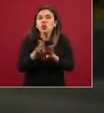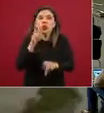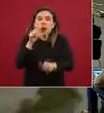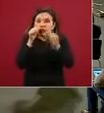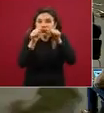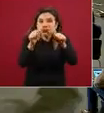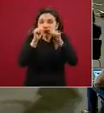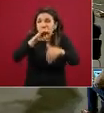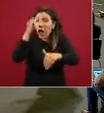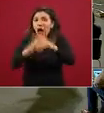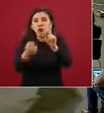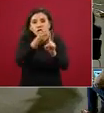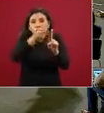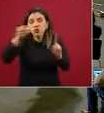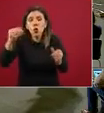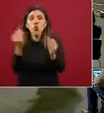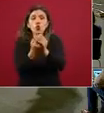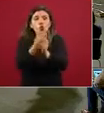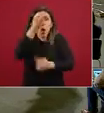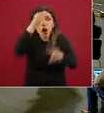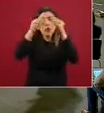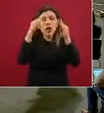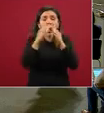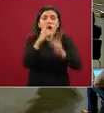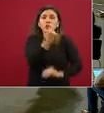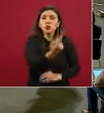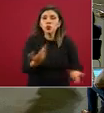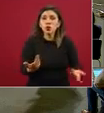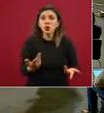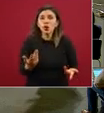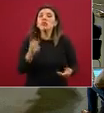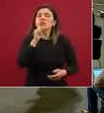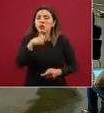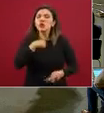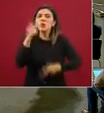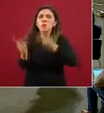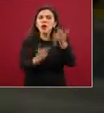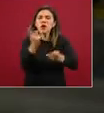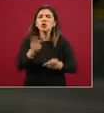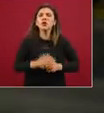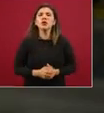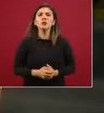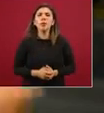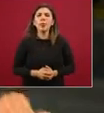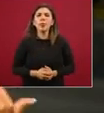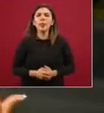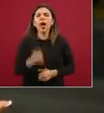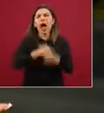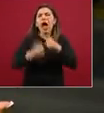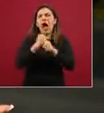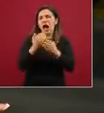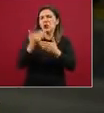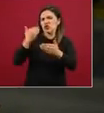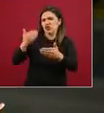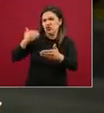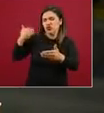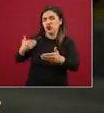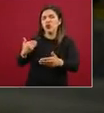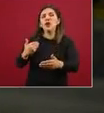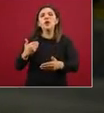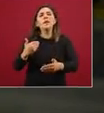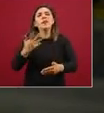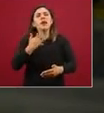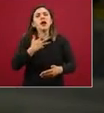y acabaron pues todo este curso de Aprende en Casa? Y también preguntarles acerca de, en años anteriores